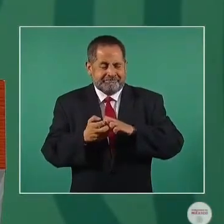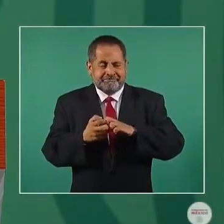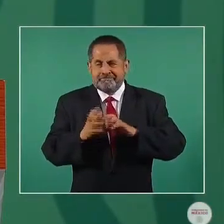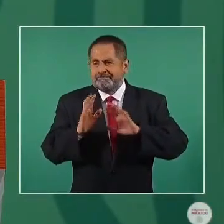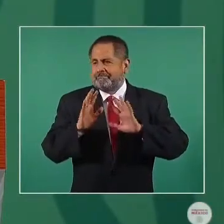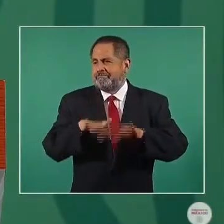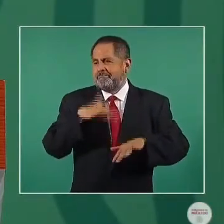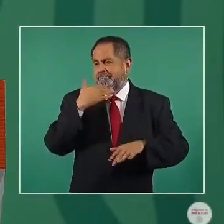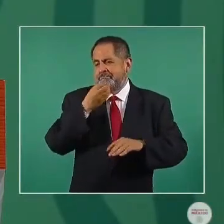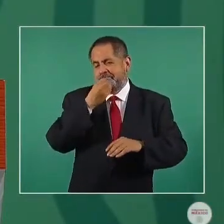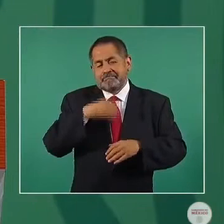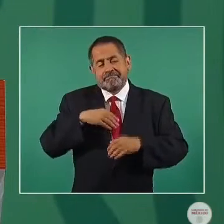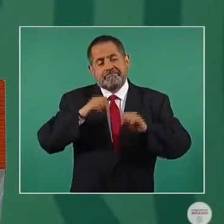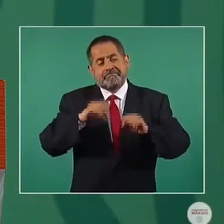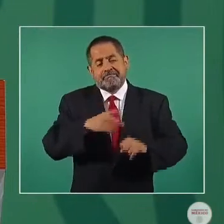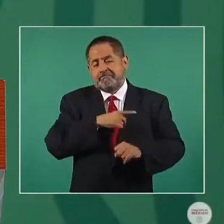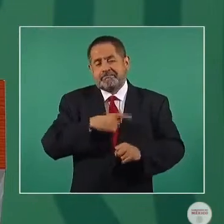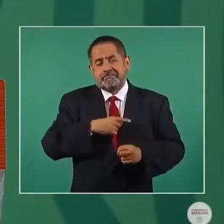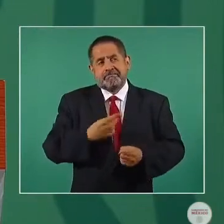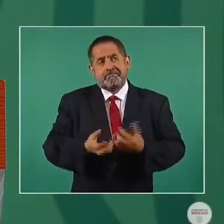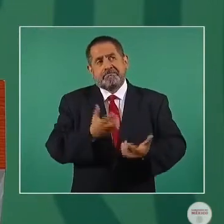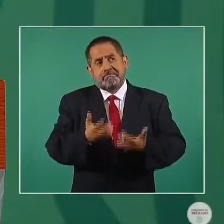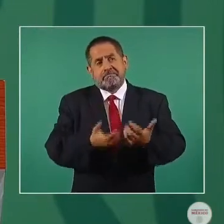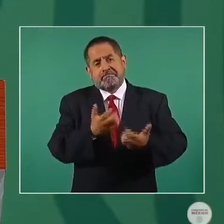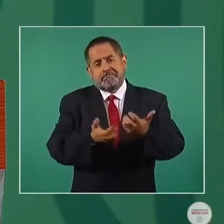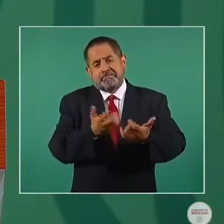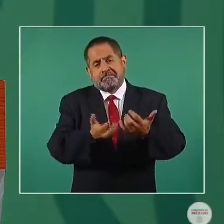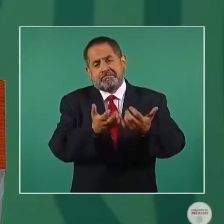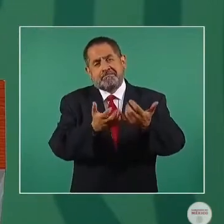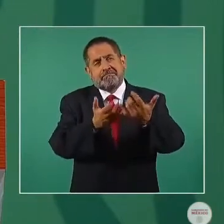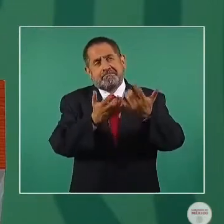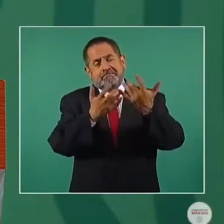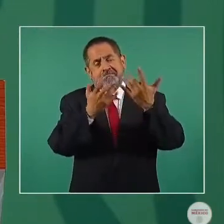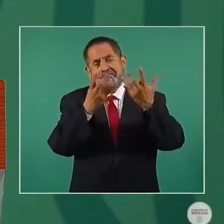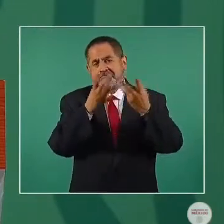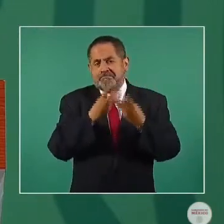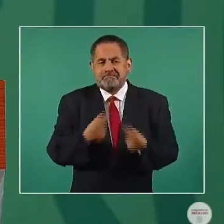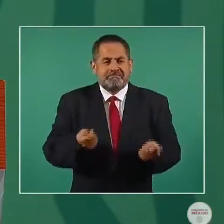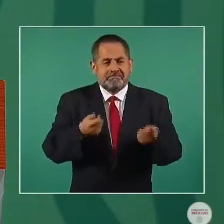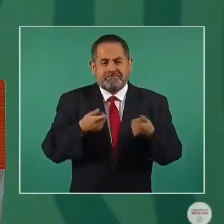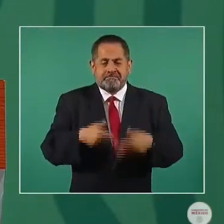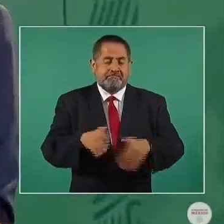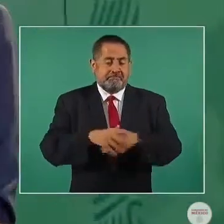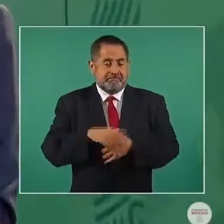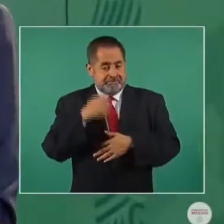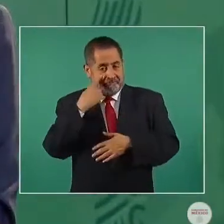Un gran desperdicio. Entonces, después de tener